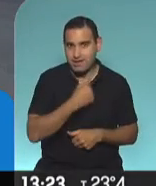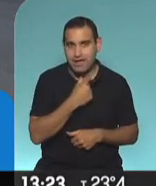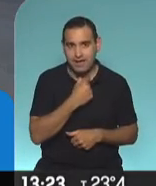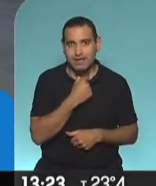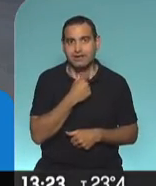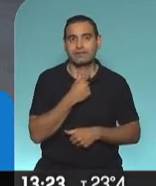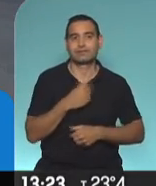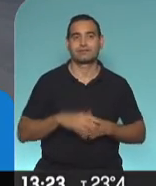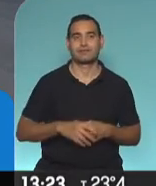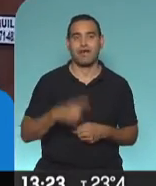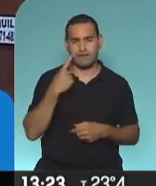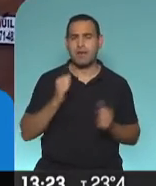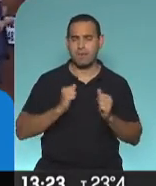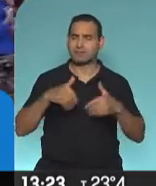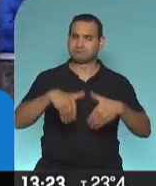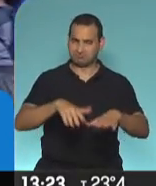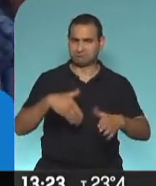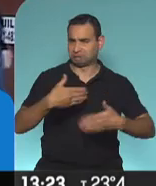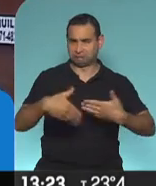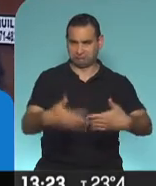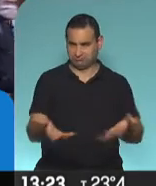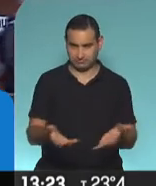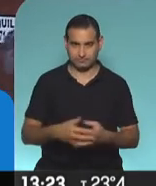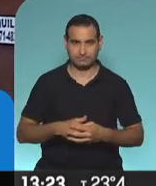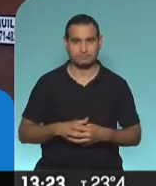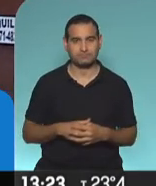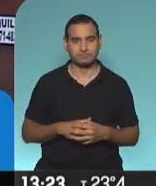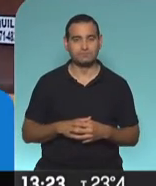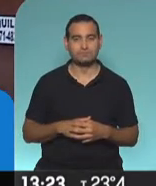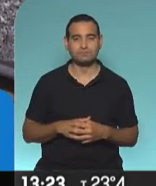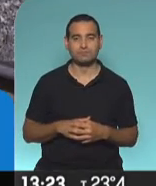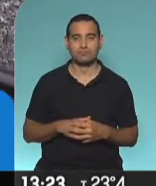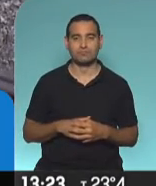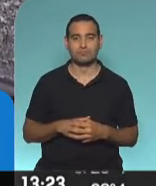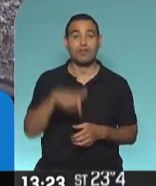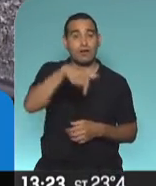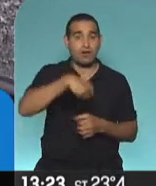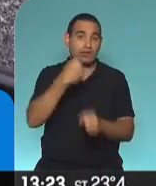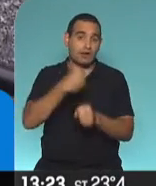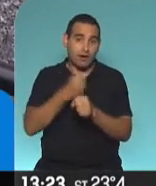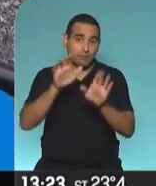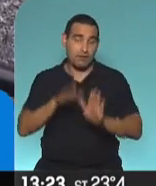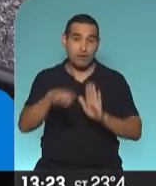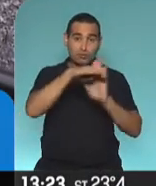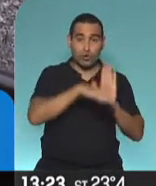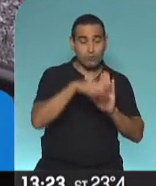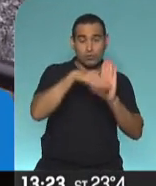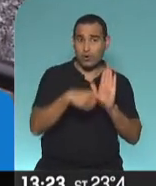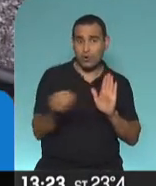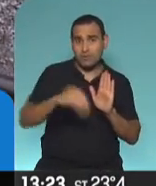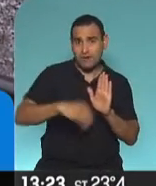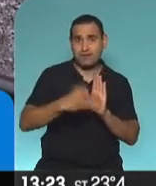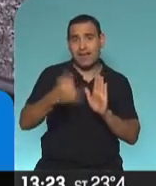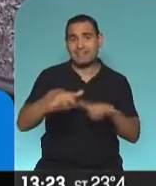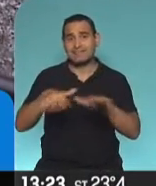vamos a darle las horas y los días necesarios para que pueda hacerlo la autoridad competente. Y ahora estamos trabajando en los protocolos. Este es un protocolo más, el protocolo